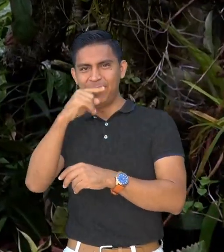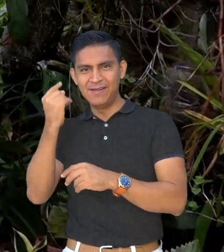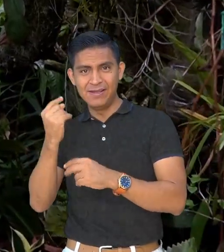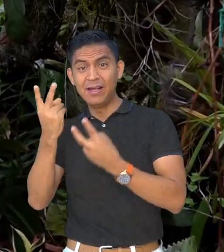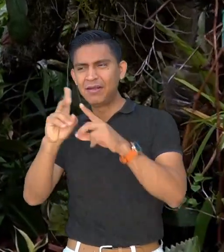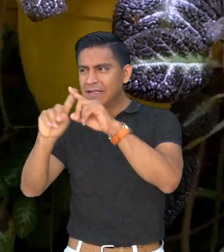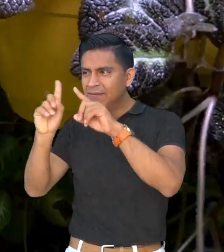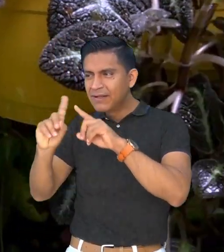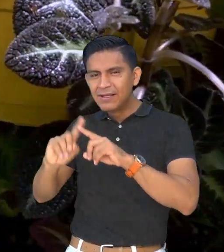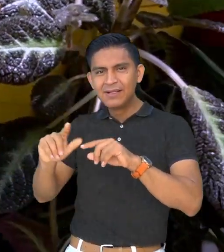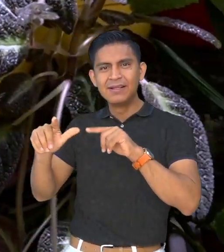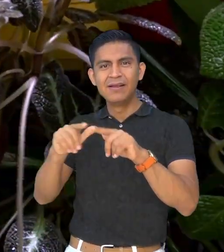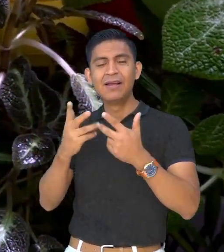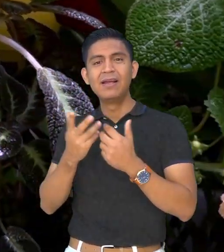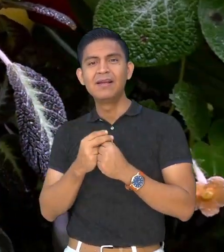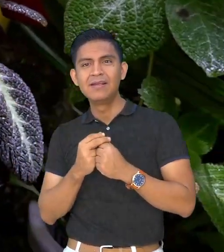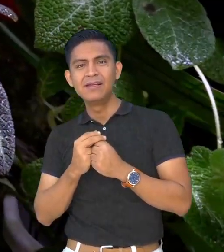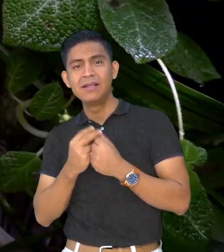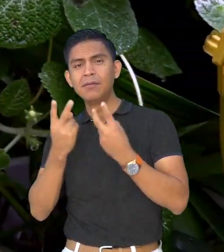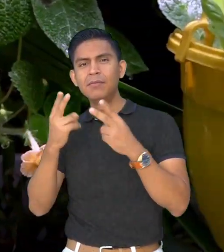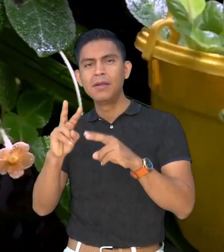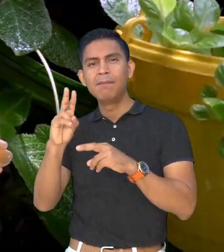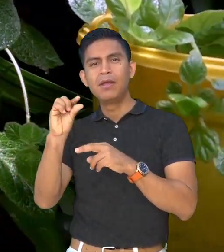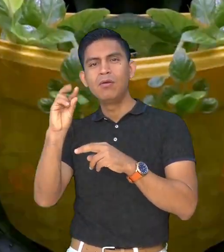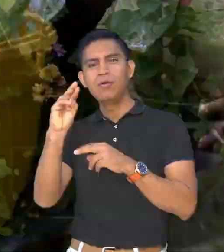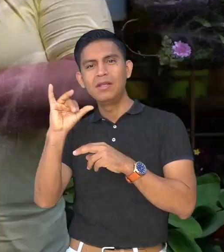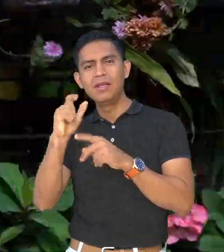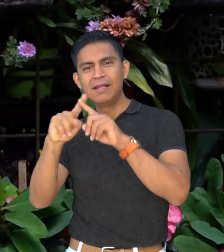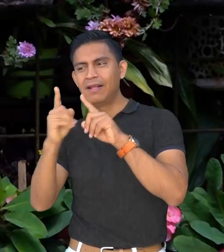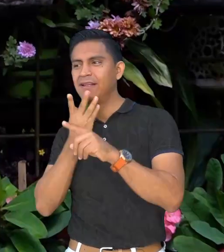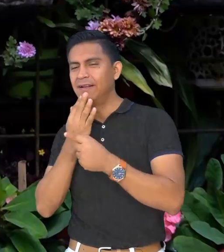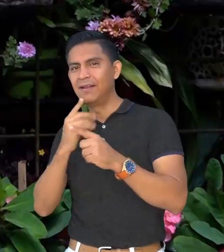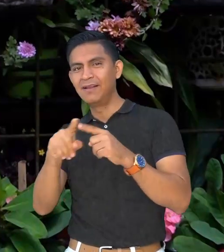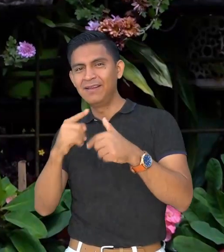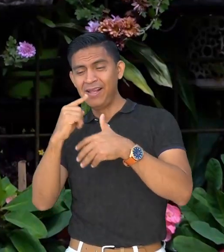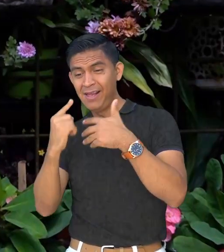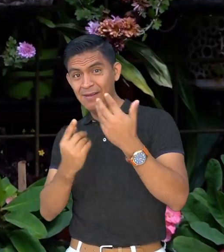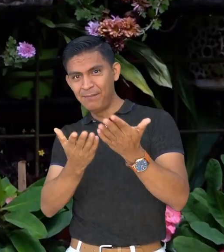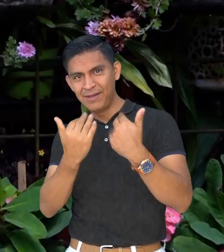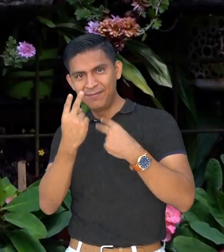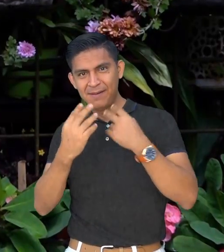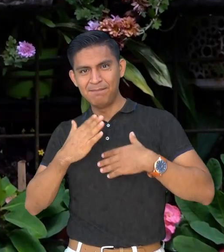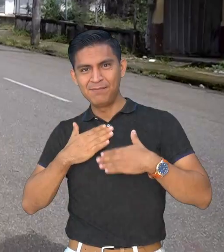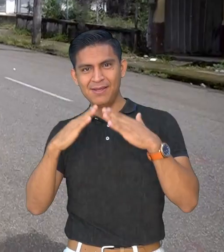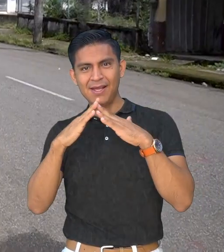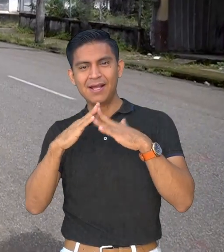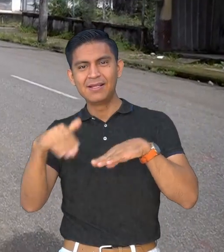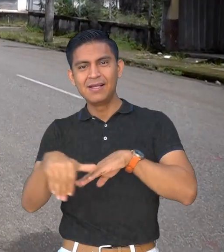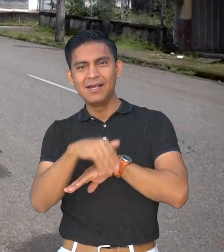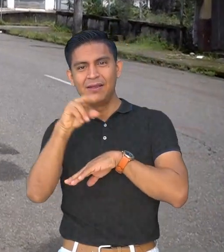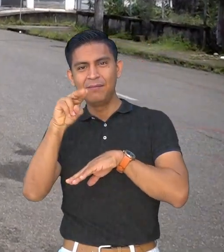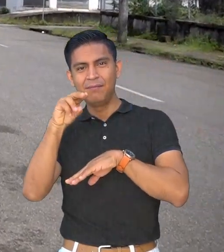de orquídeas, también begonias de diferentes colores. Espero me visiten en mi domicilio en la